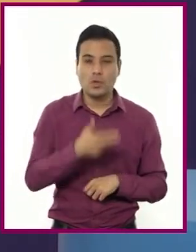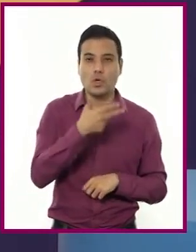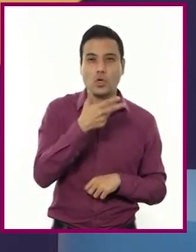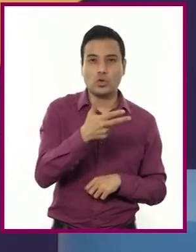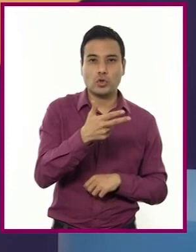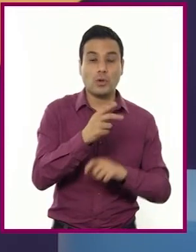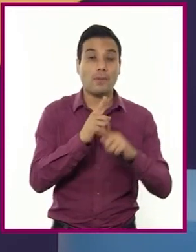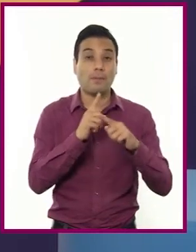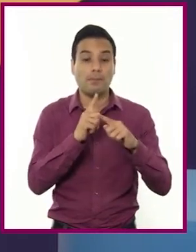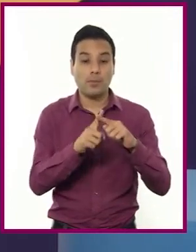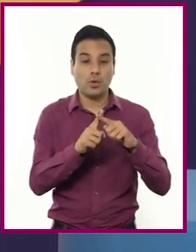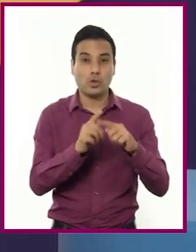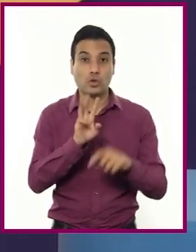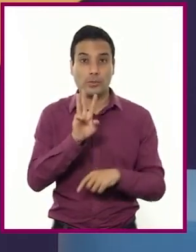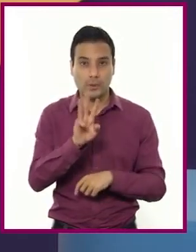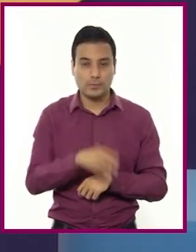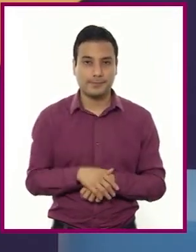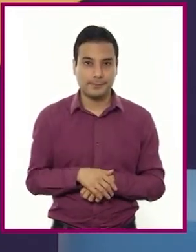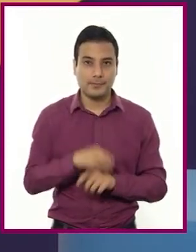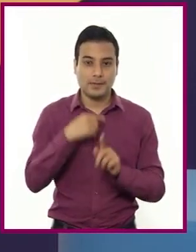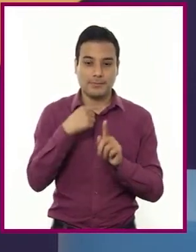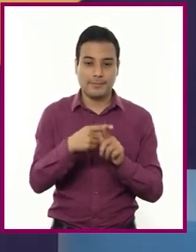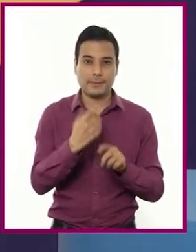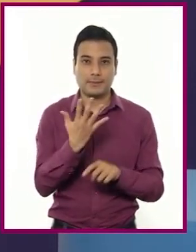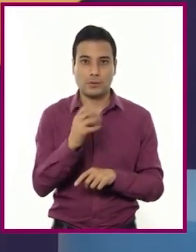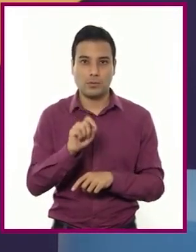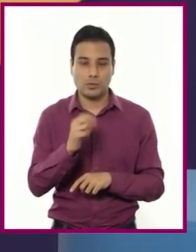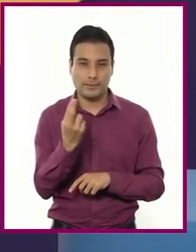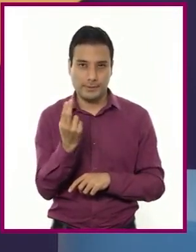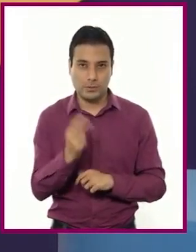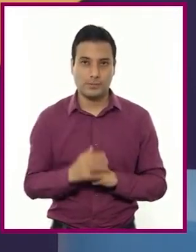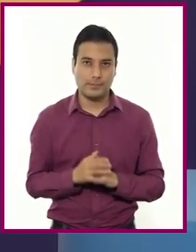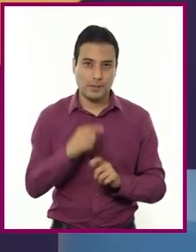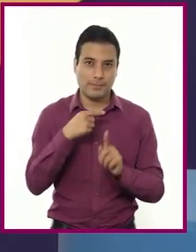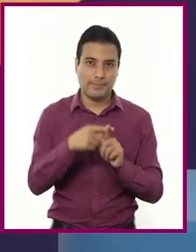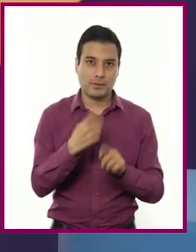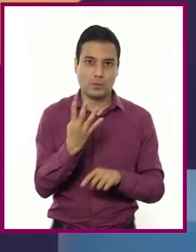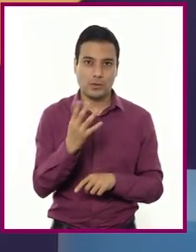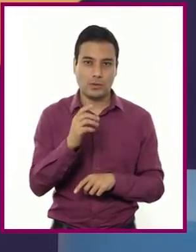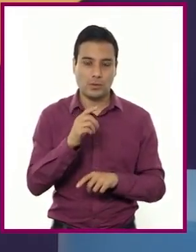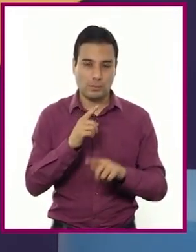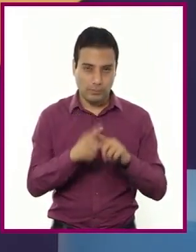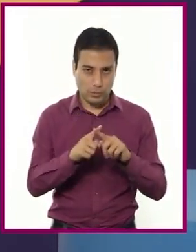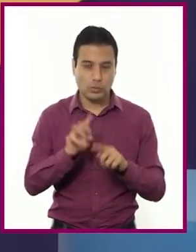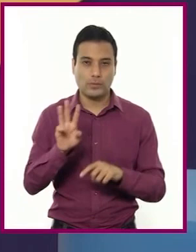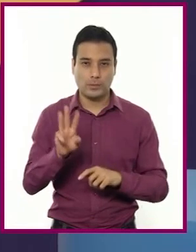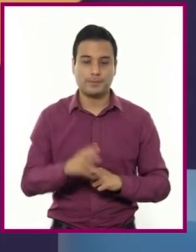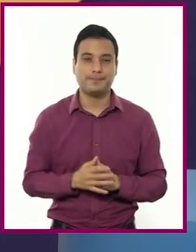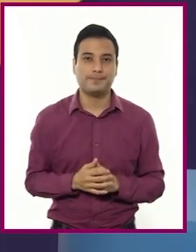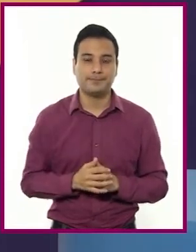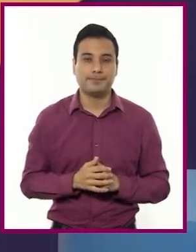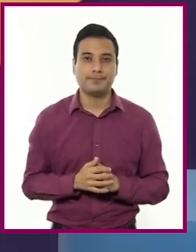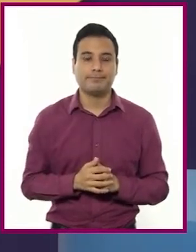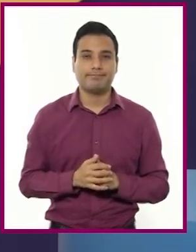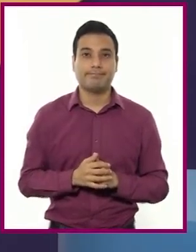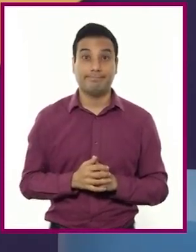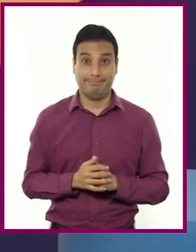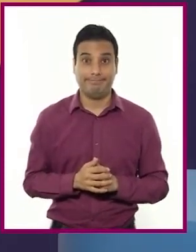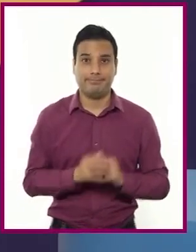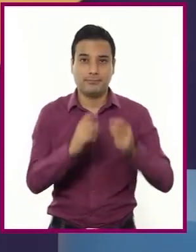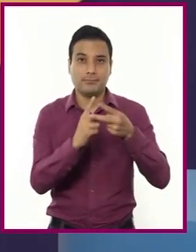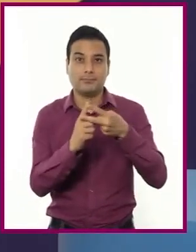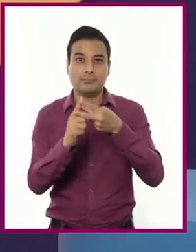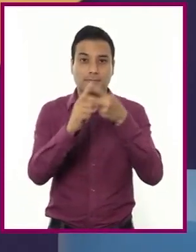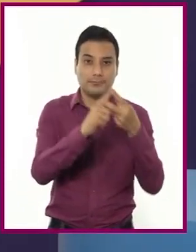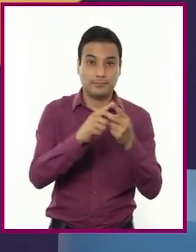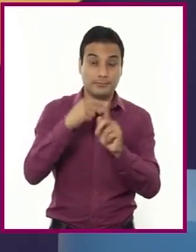que multiplica a w más 5.25 más 4 por w. Como las dos figuras tienen el